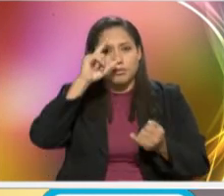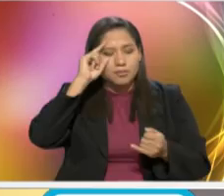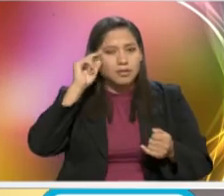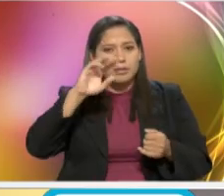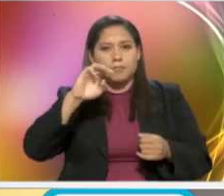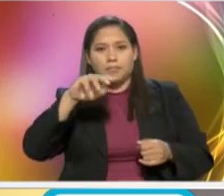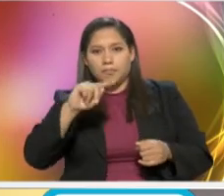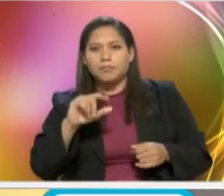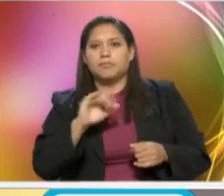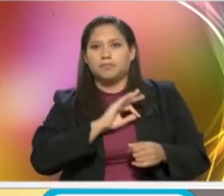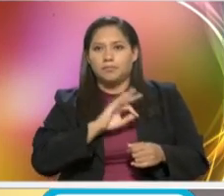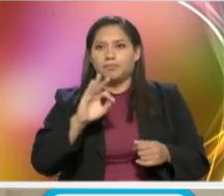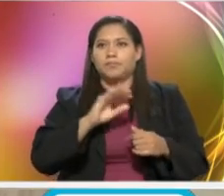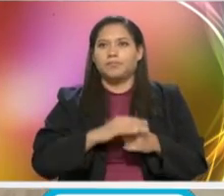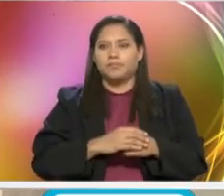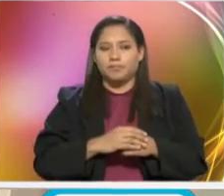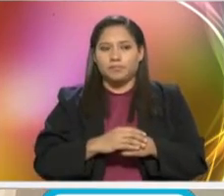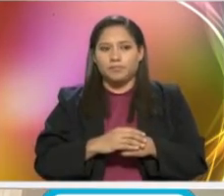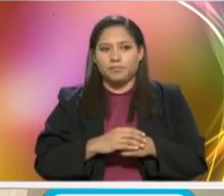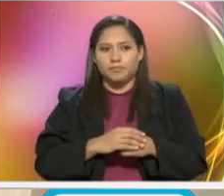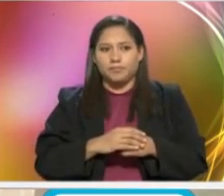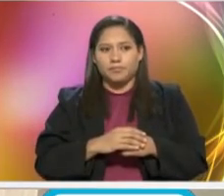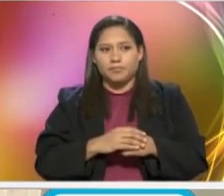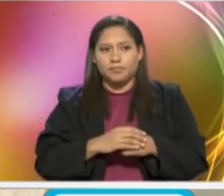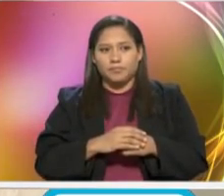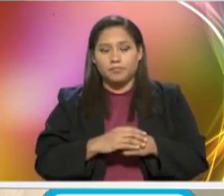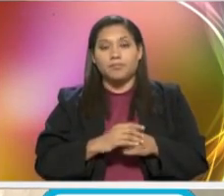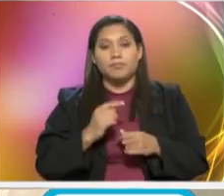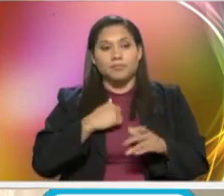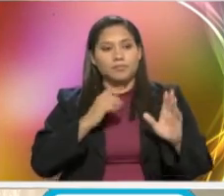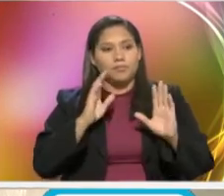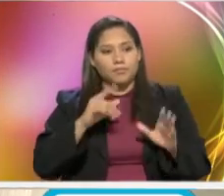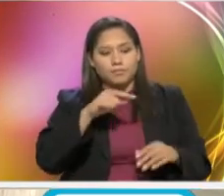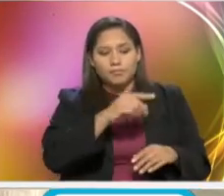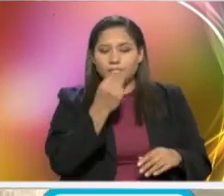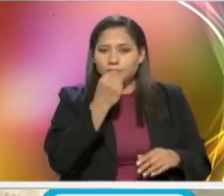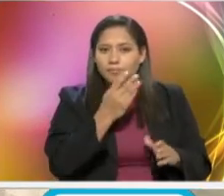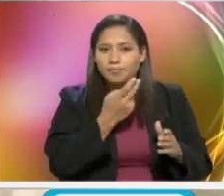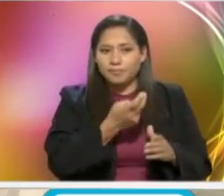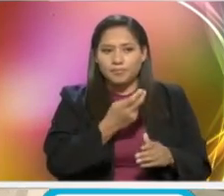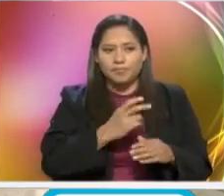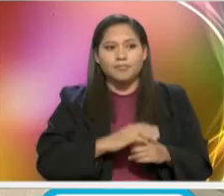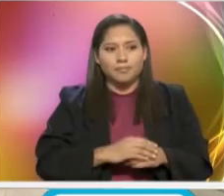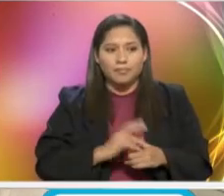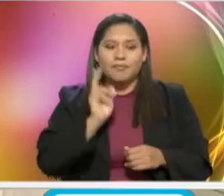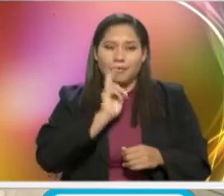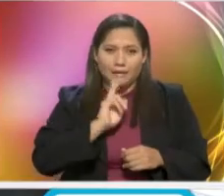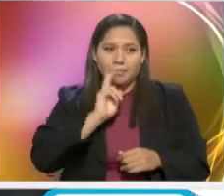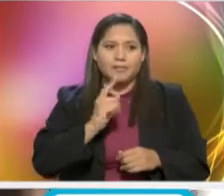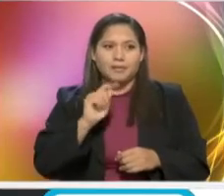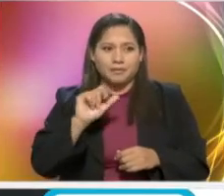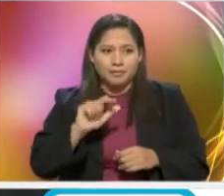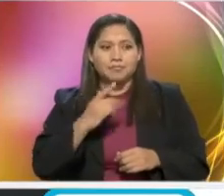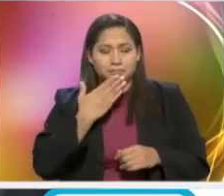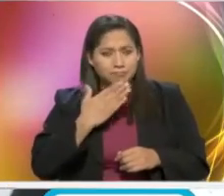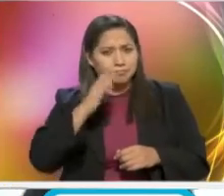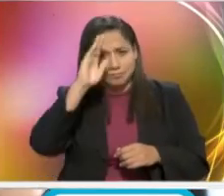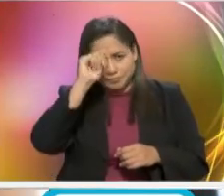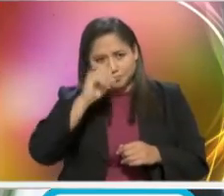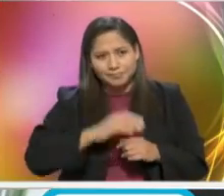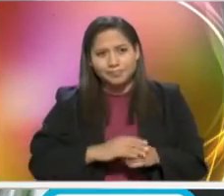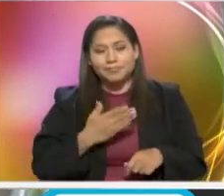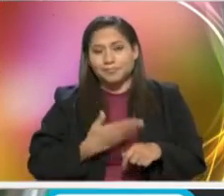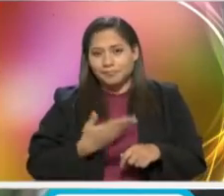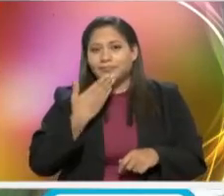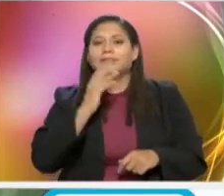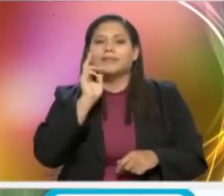menta una queda muy buena superbién. alternativa. Sí. Qué rico. Yo ya Ya, voy a ¿qué quedarme a tal? disfrutar de esto. Órale, a ver qué tal. nos ¿Te quedó. parece? Muy bien. Muy A bien. ver